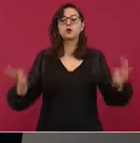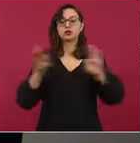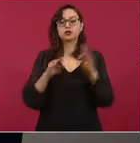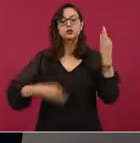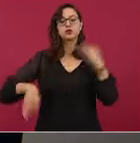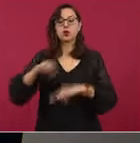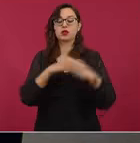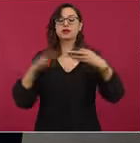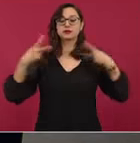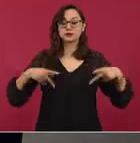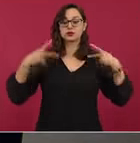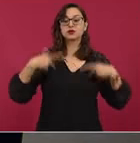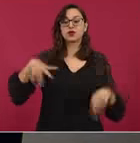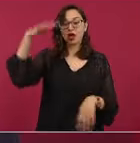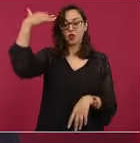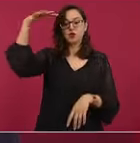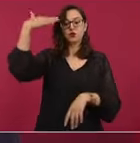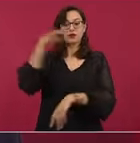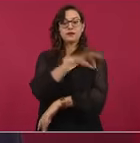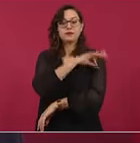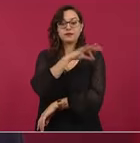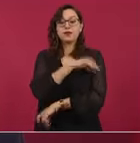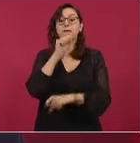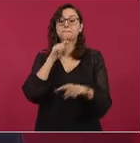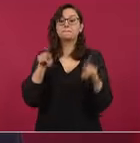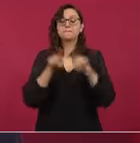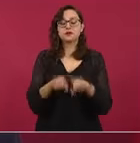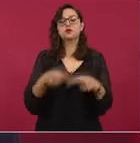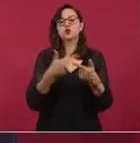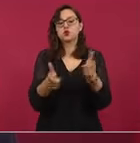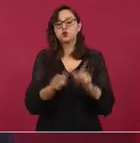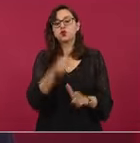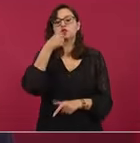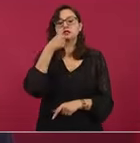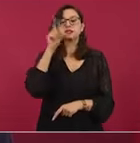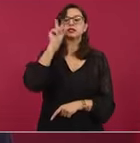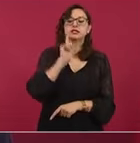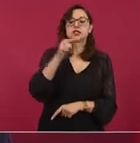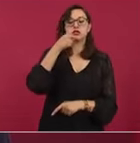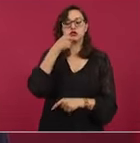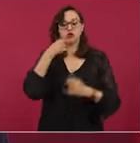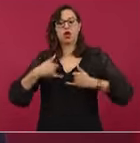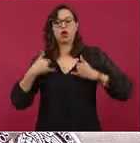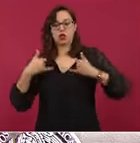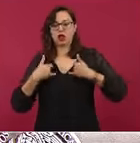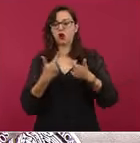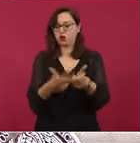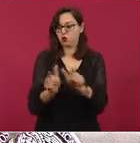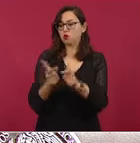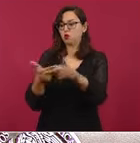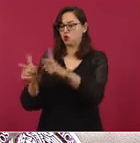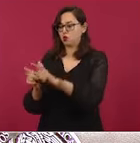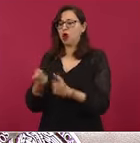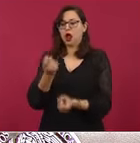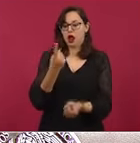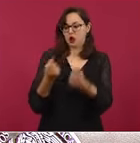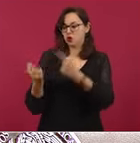así lo requiera y todos los grupos de niños, niñas y adolescentes que han sido ya indicados de vacunación, tanto